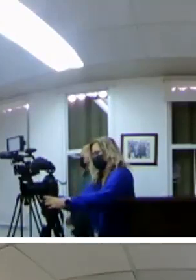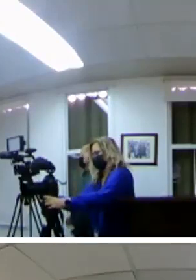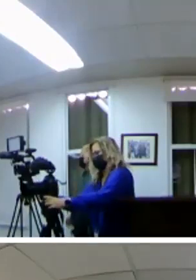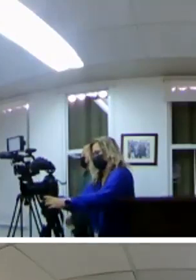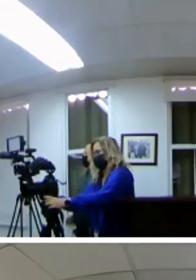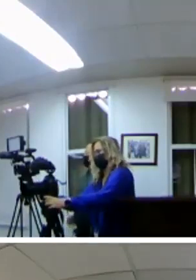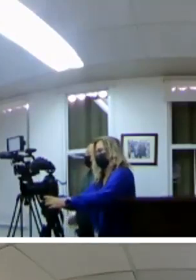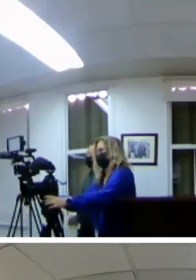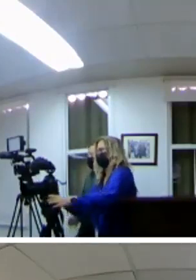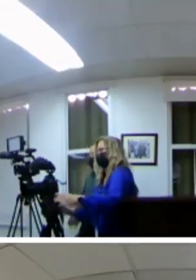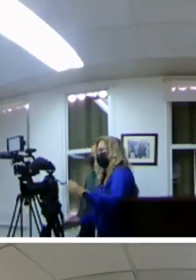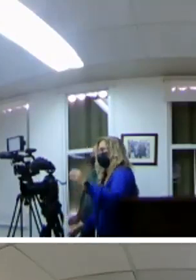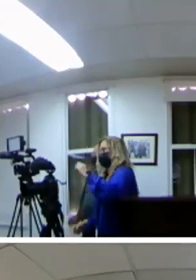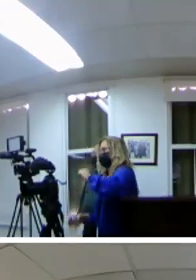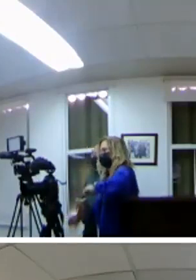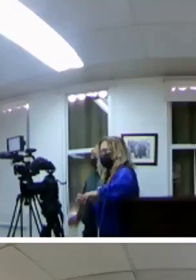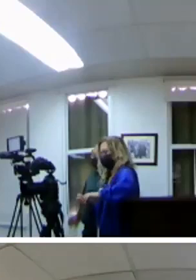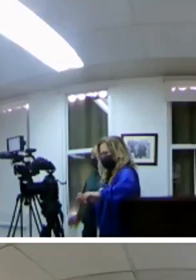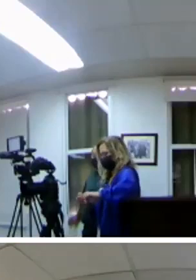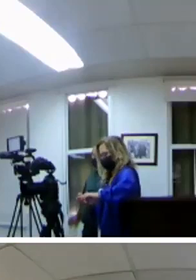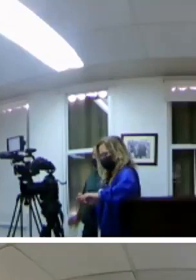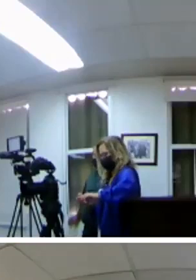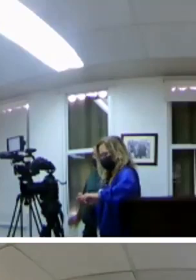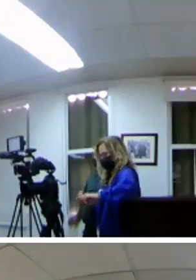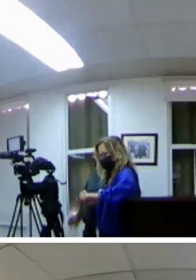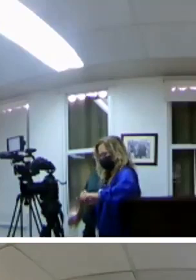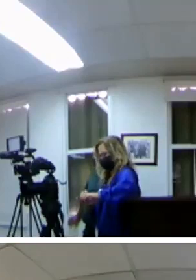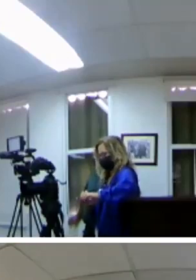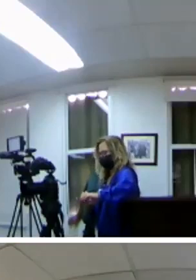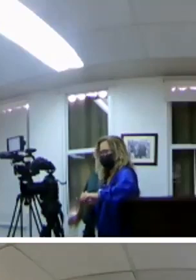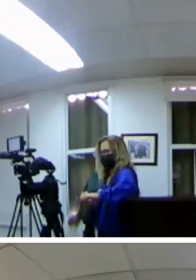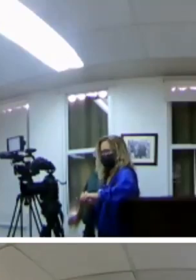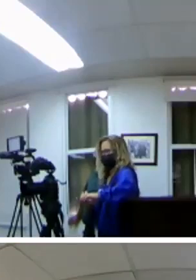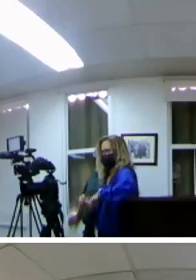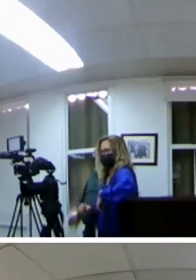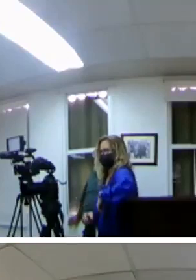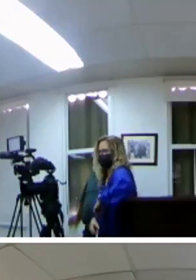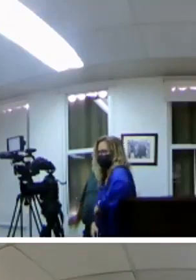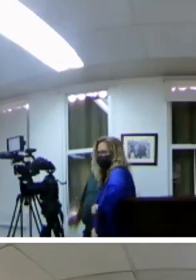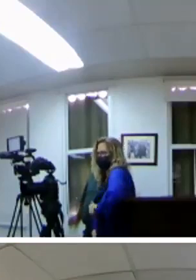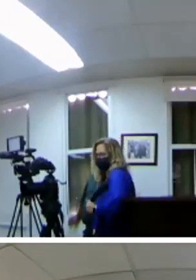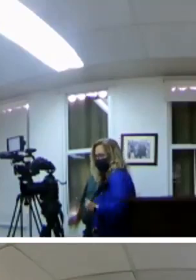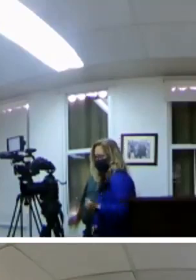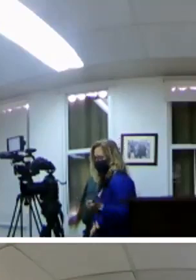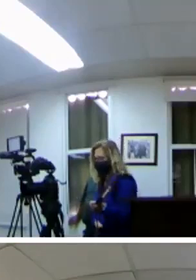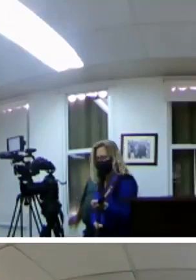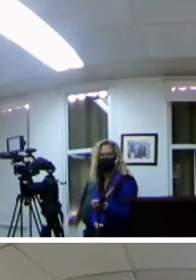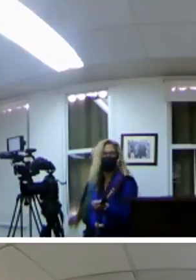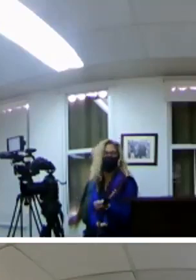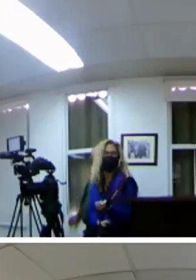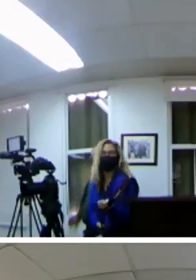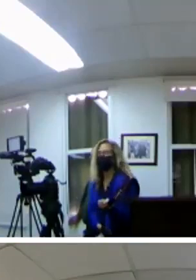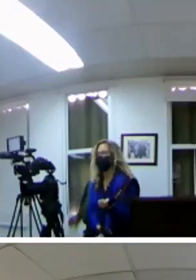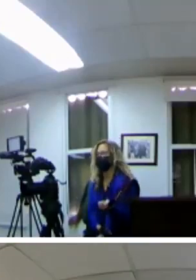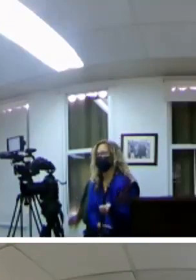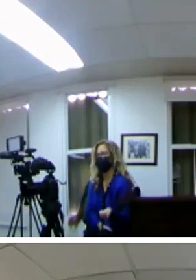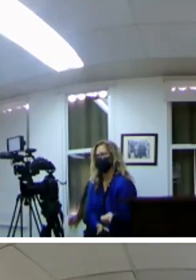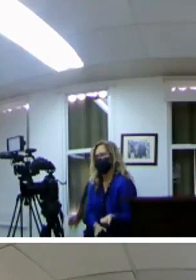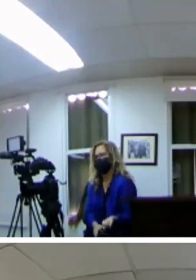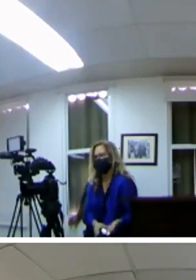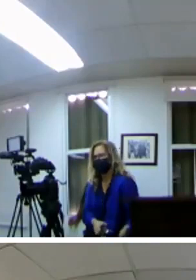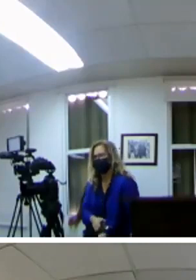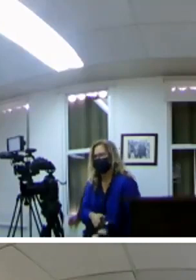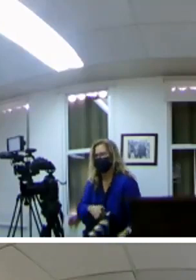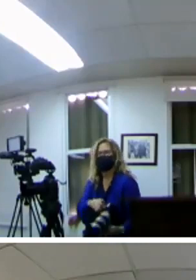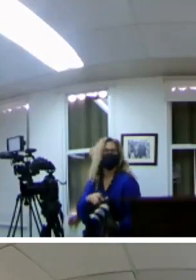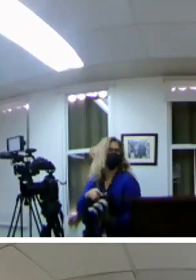178 millones de dólares. Ahí tenemos que señalar que estábamos en el proceso de hacer el Aguirre Offshore Gasport y ese